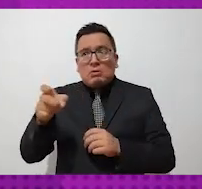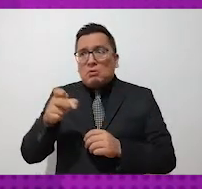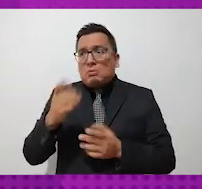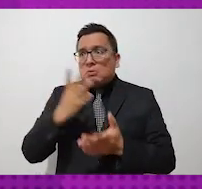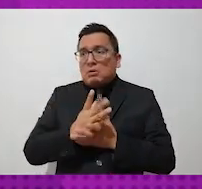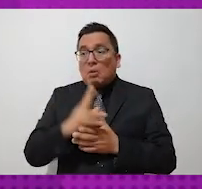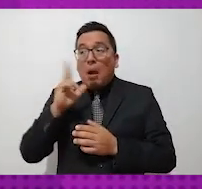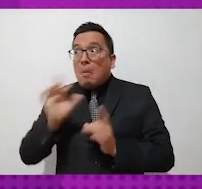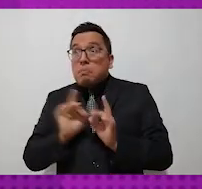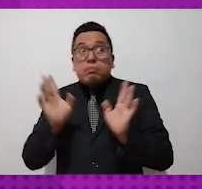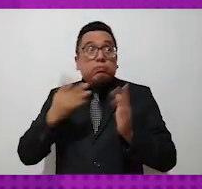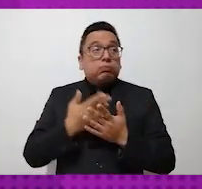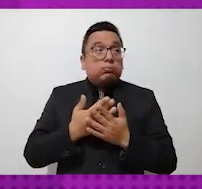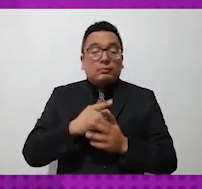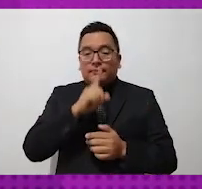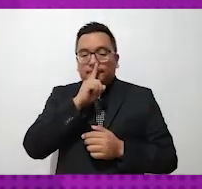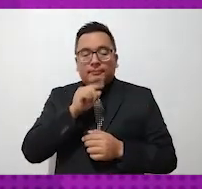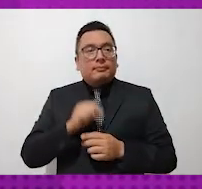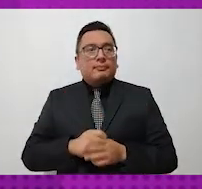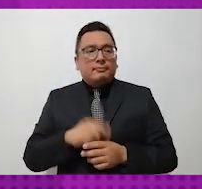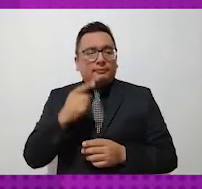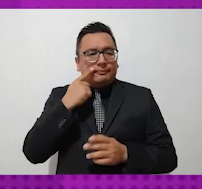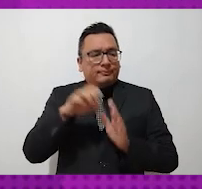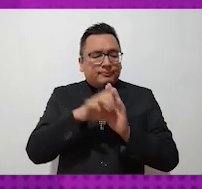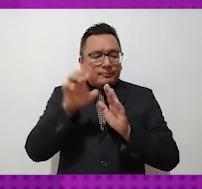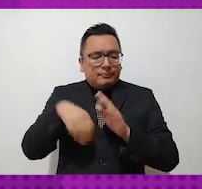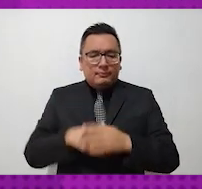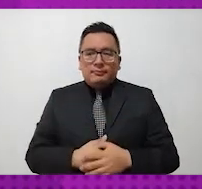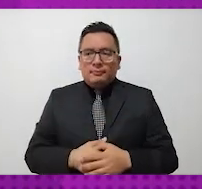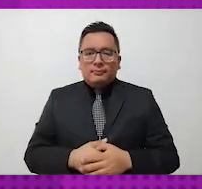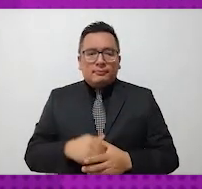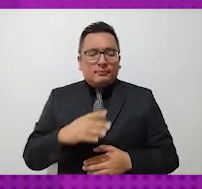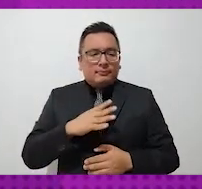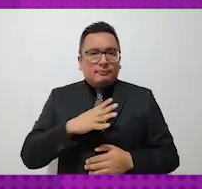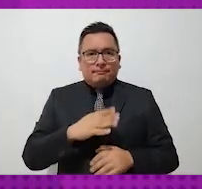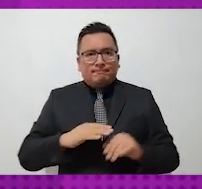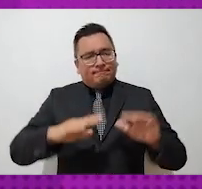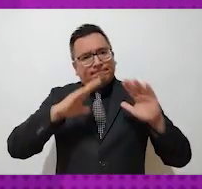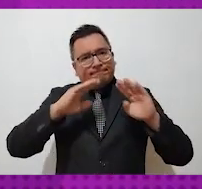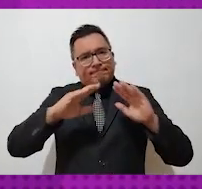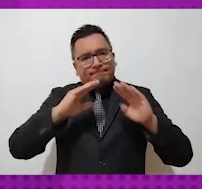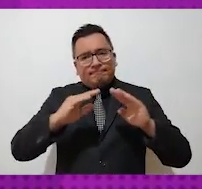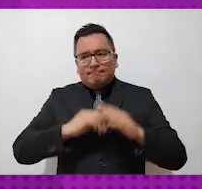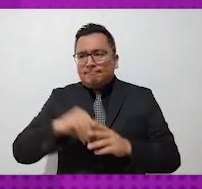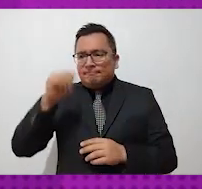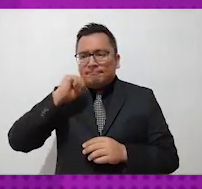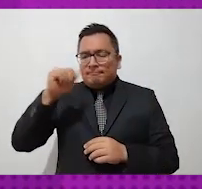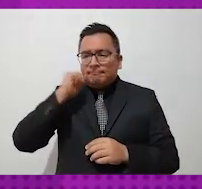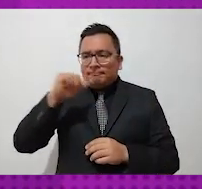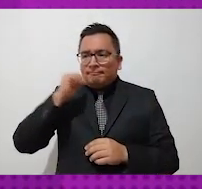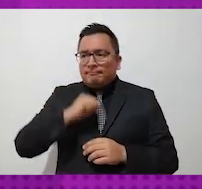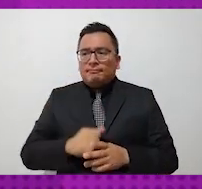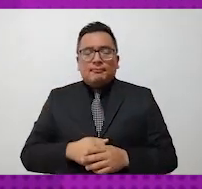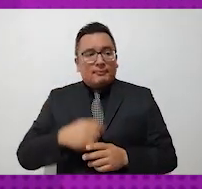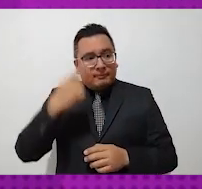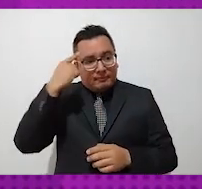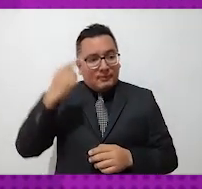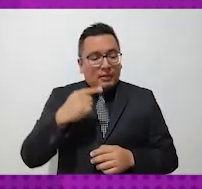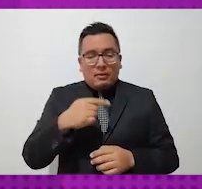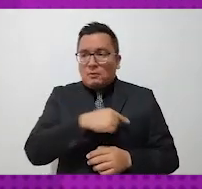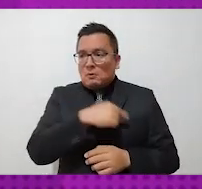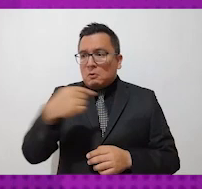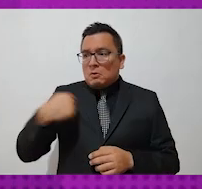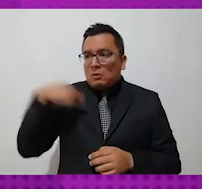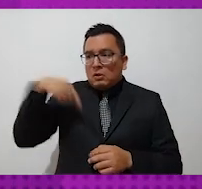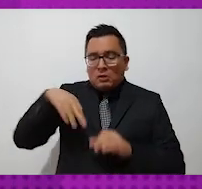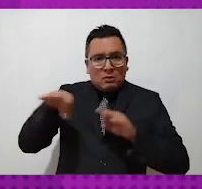oficio exclusivamente, sino que, por ejemplo, la capacitación, uno de los rubros, es permanente para el